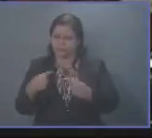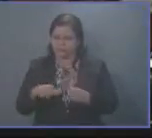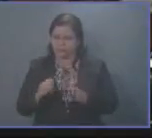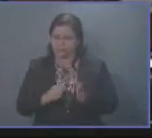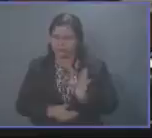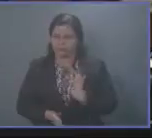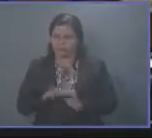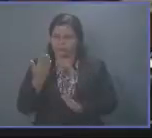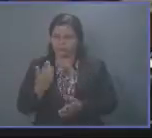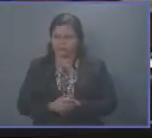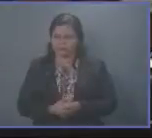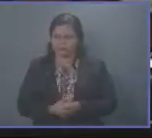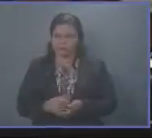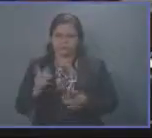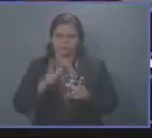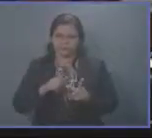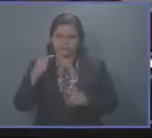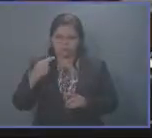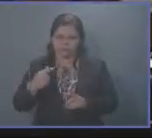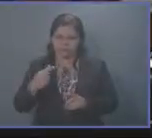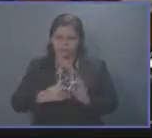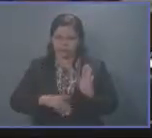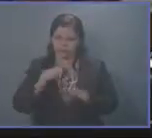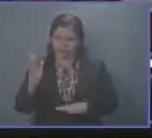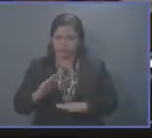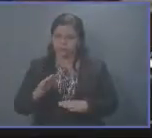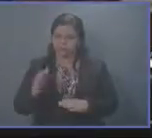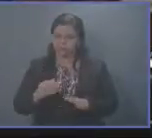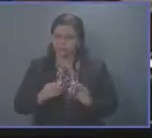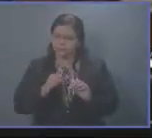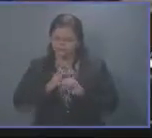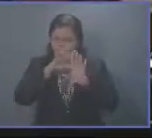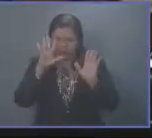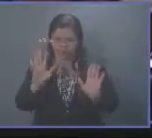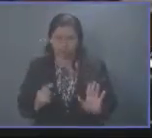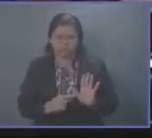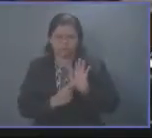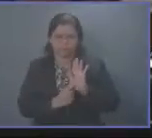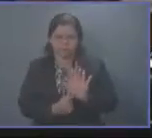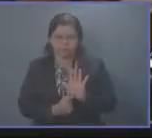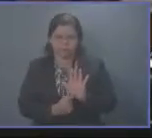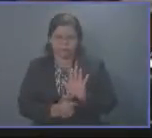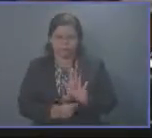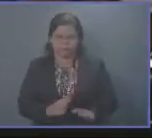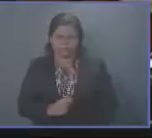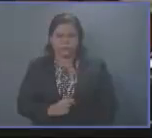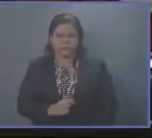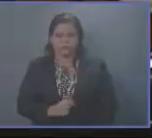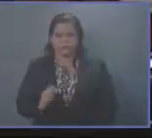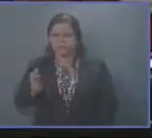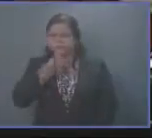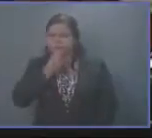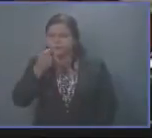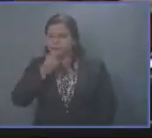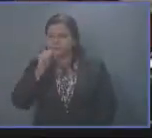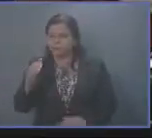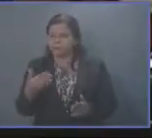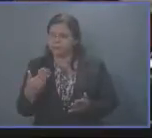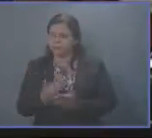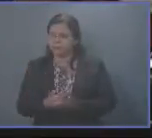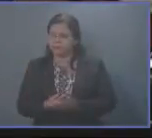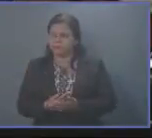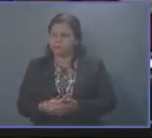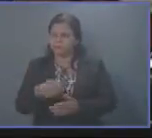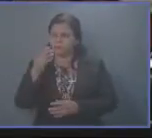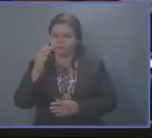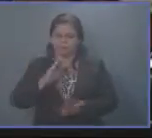manera. Literal E. Exhibir en forma clara la información sobre las compras en